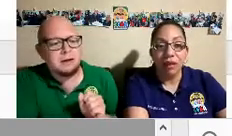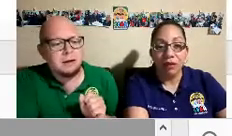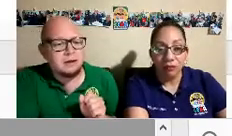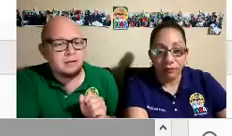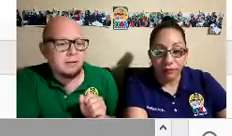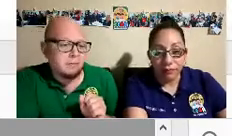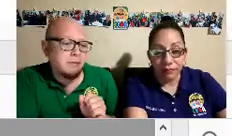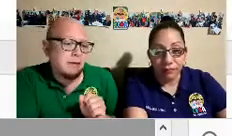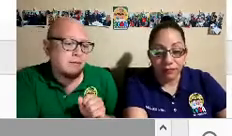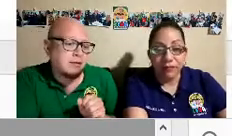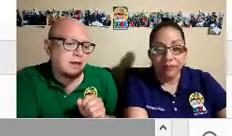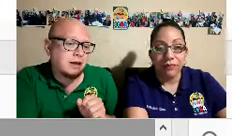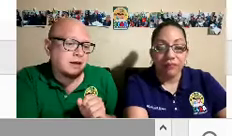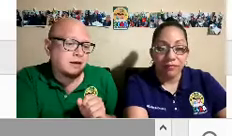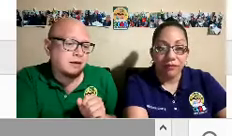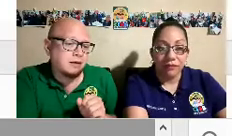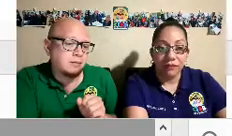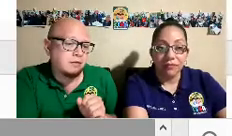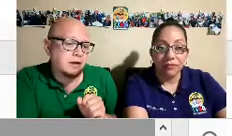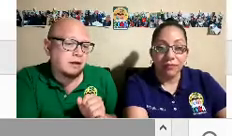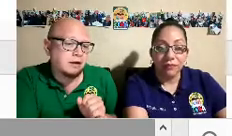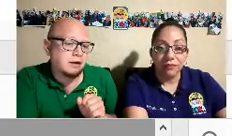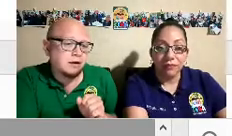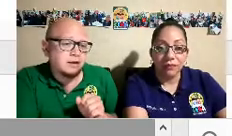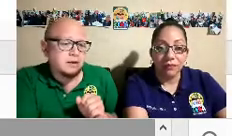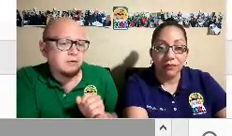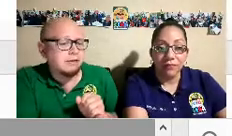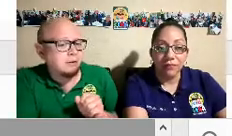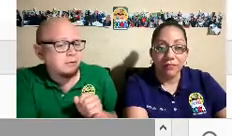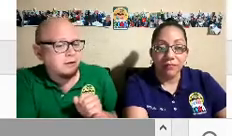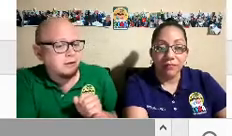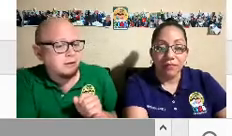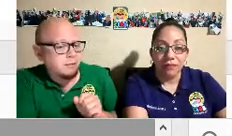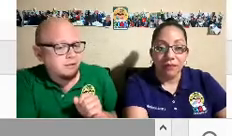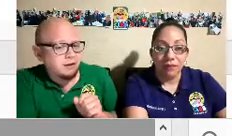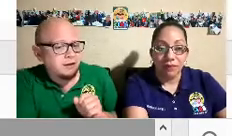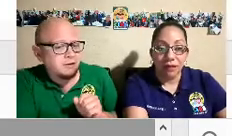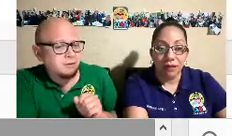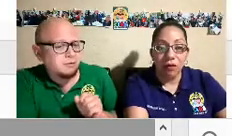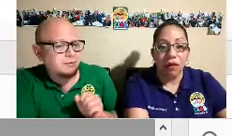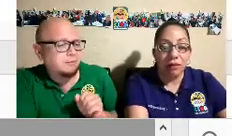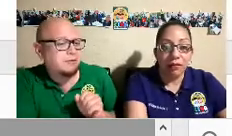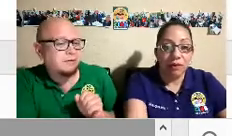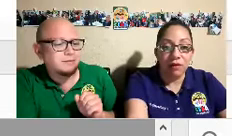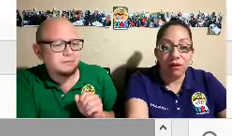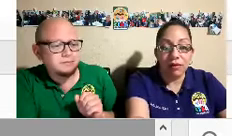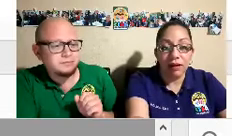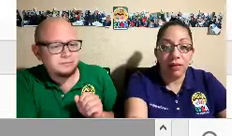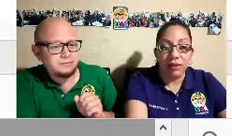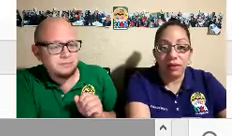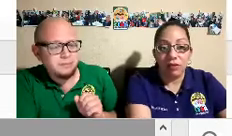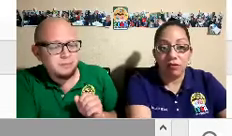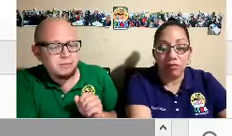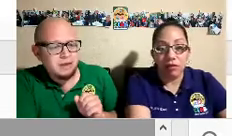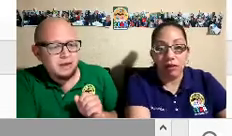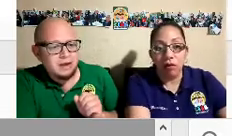Del medio. del medio, que sería, pues sería, ¿te refieres al medio de tamaño, Adriana? No, O... me refiero al que está en la